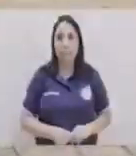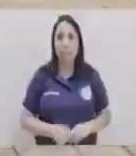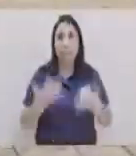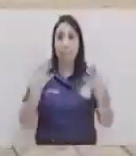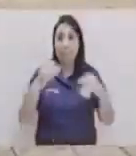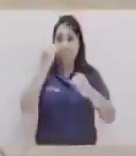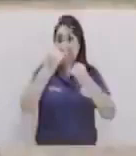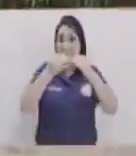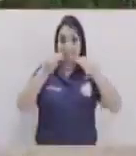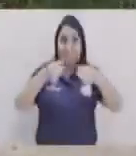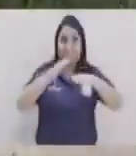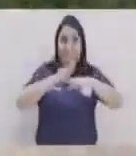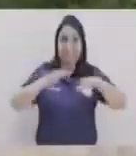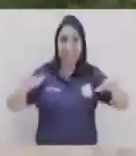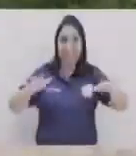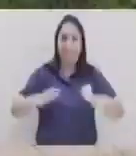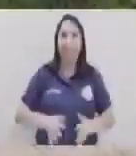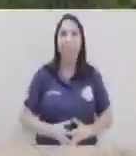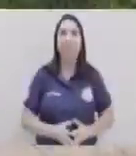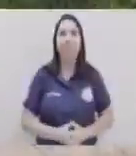Y terminamos.